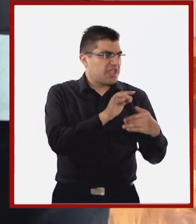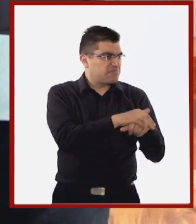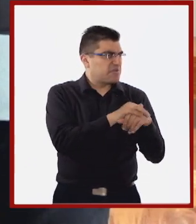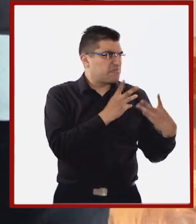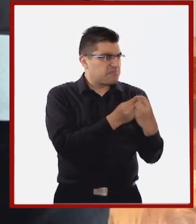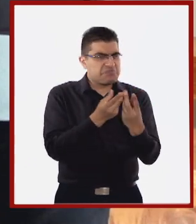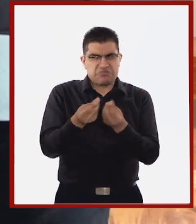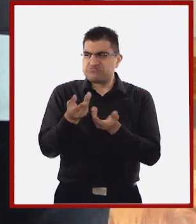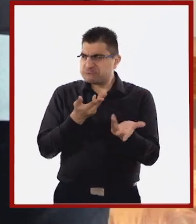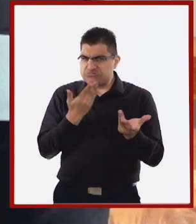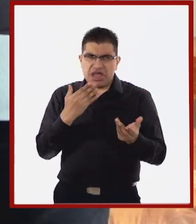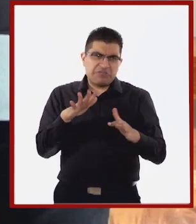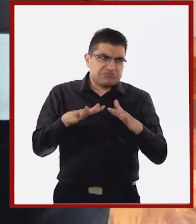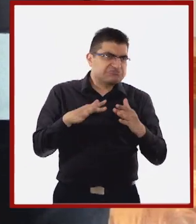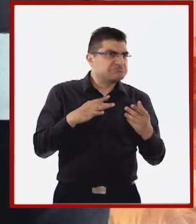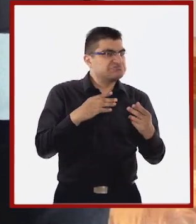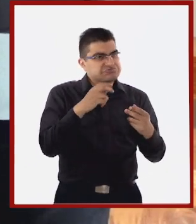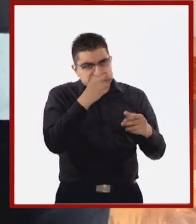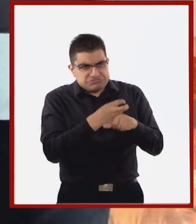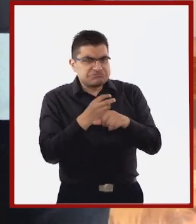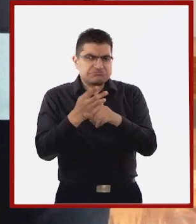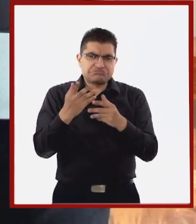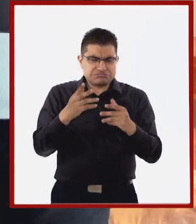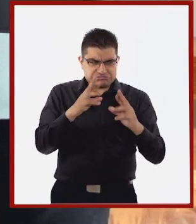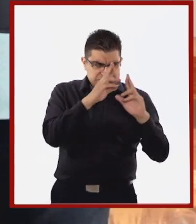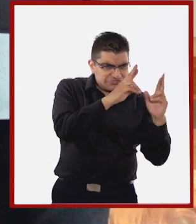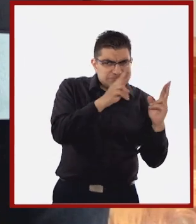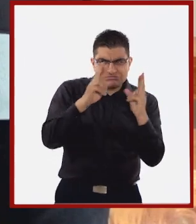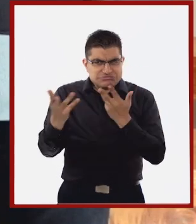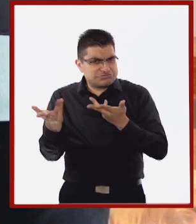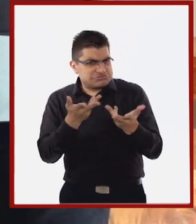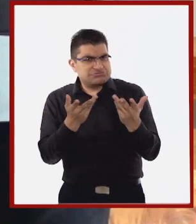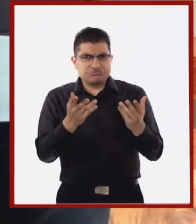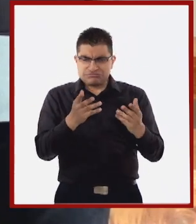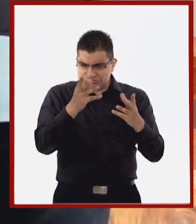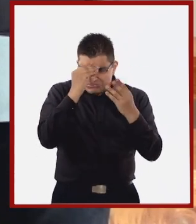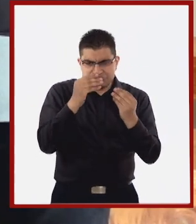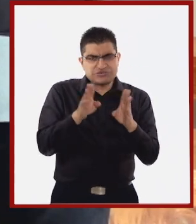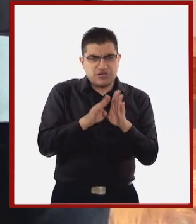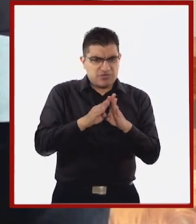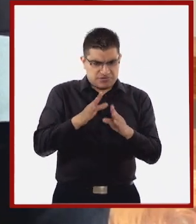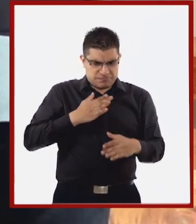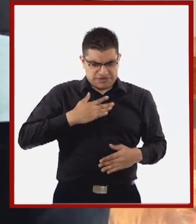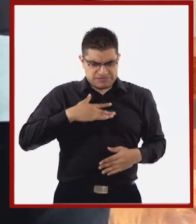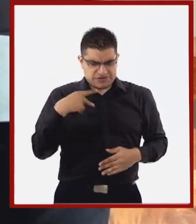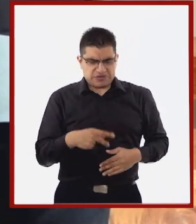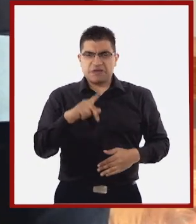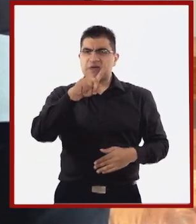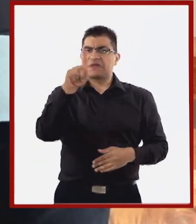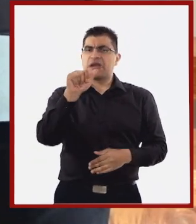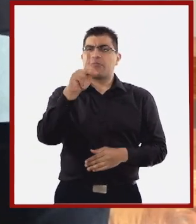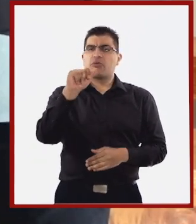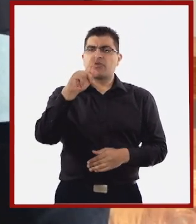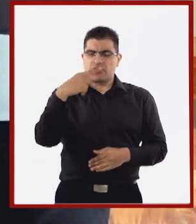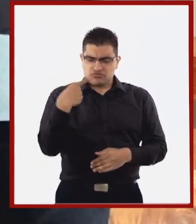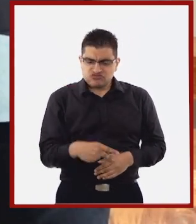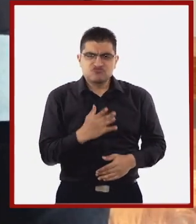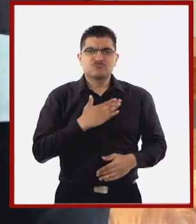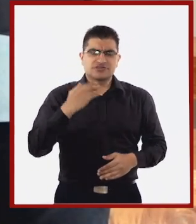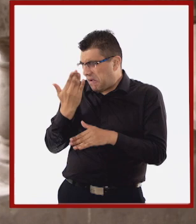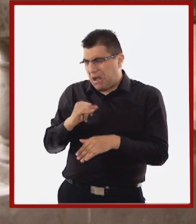dura, pero chida. Y entonces aprendimos a respetar eso, de que no, nuestro zapoteco es nuestro, hay que valorarlo, es de